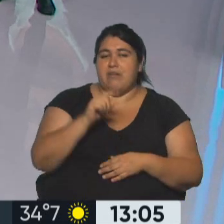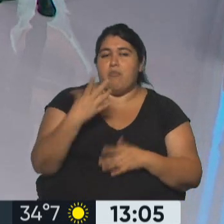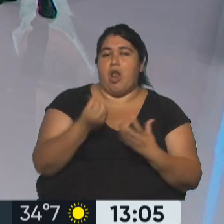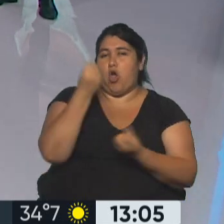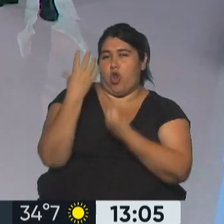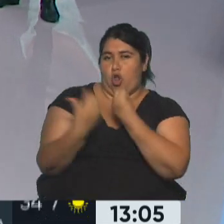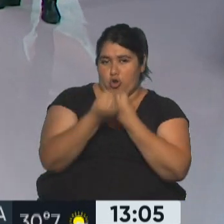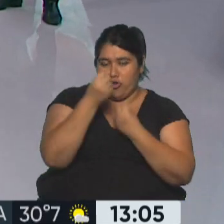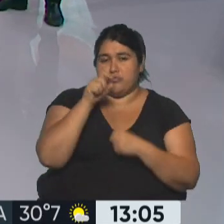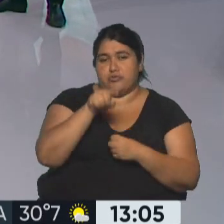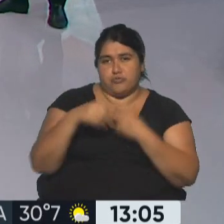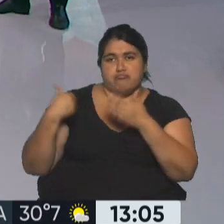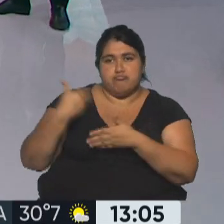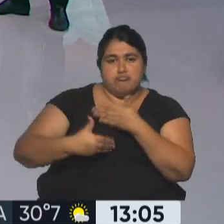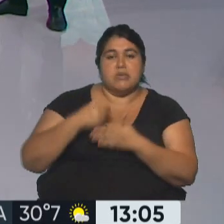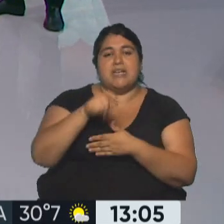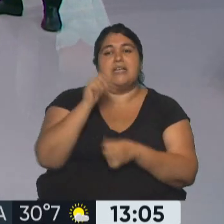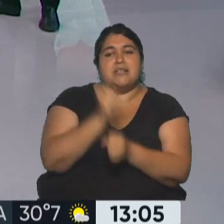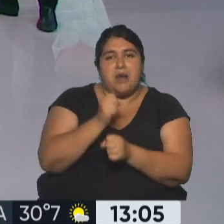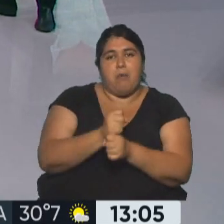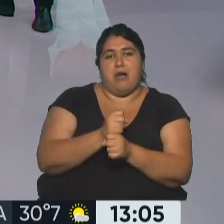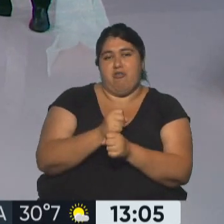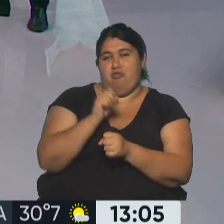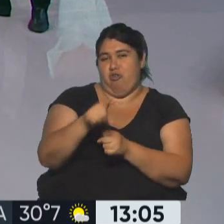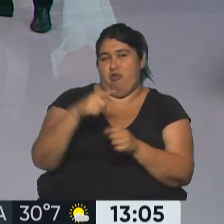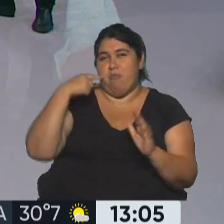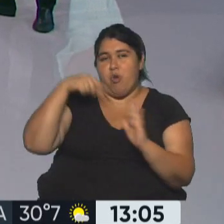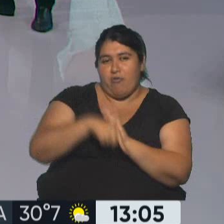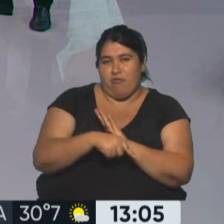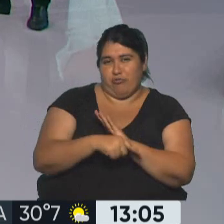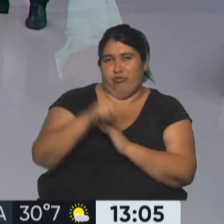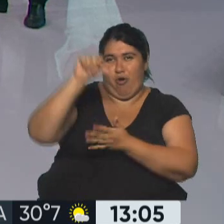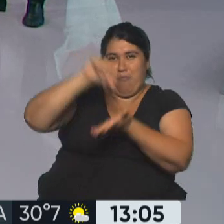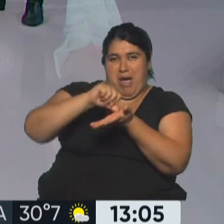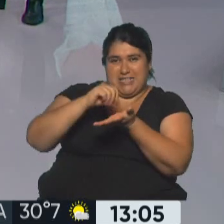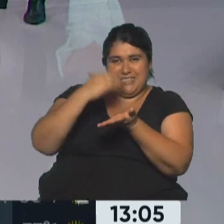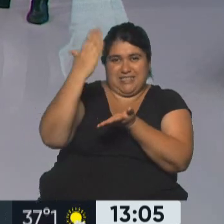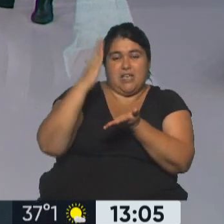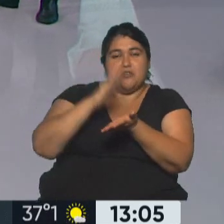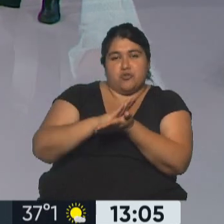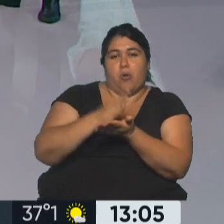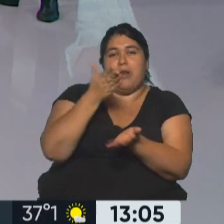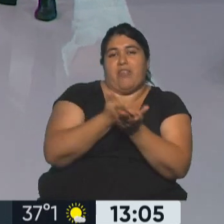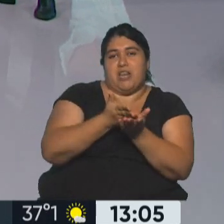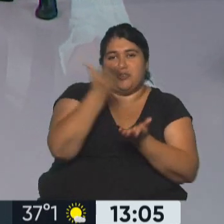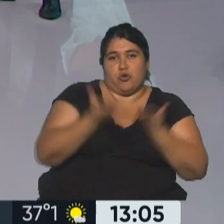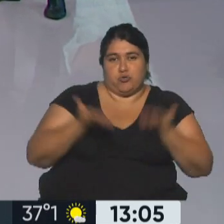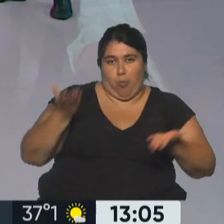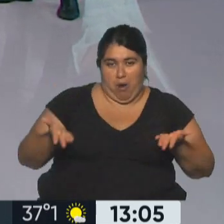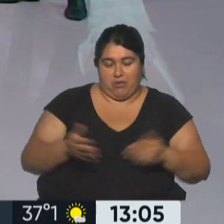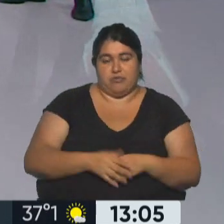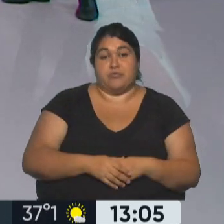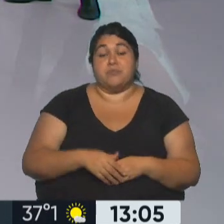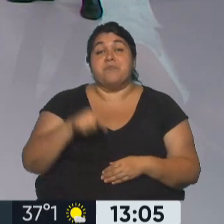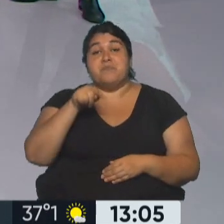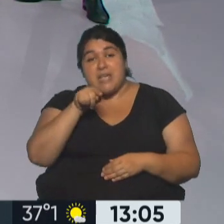y también tiene que ver con el trabajo que está haciendo en forma profunda en el país vecino con los derechos humanos. Bueno, parte